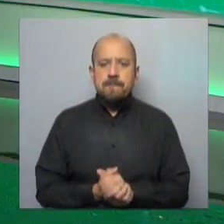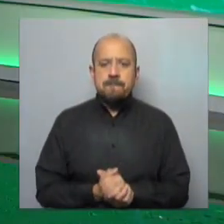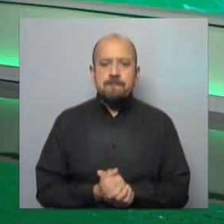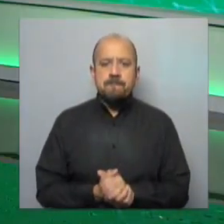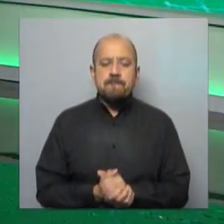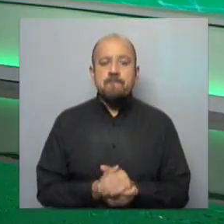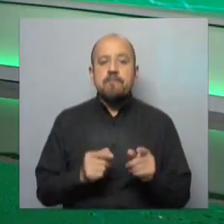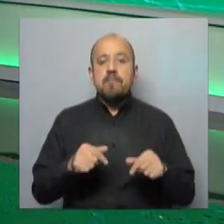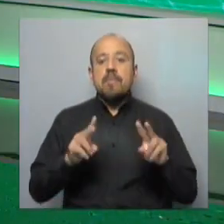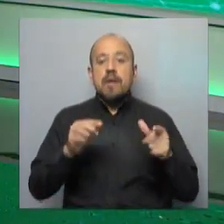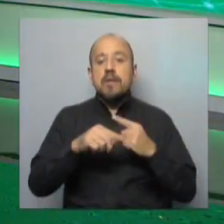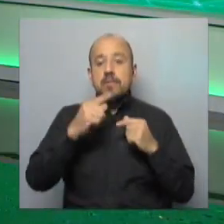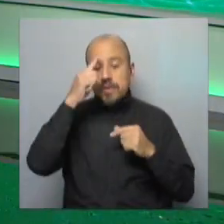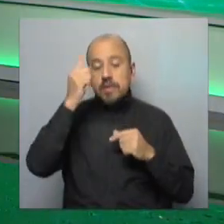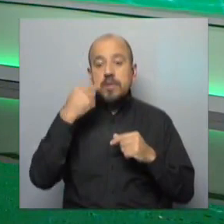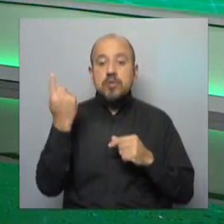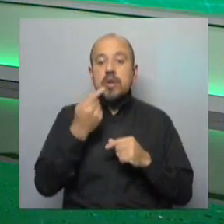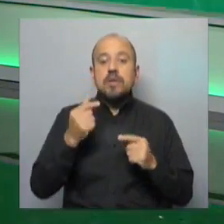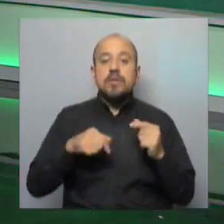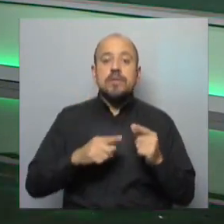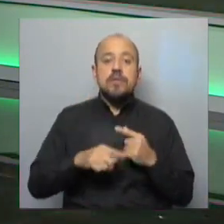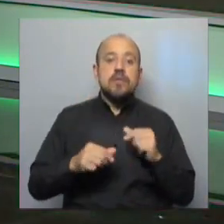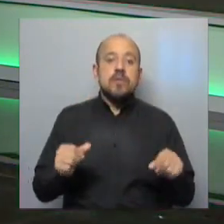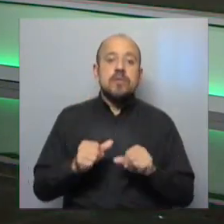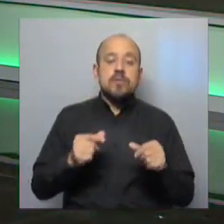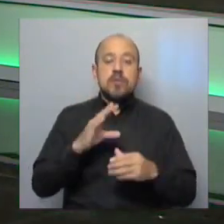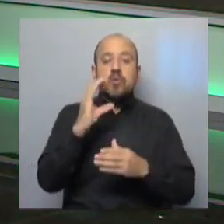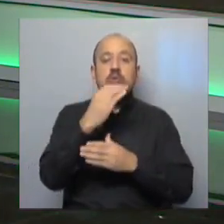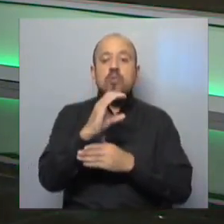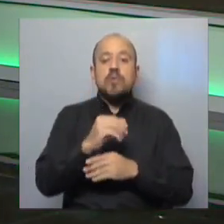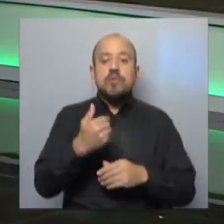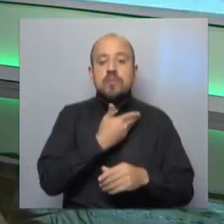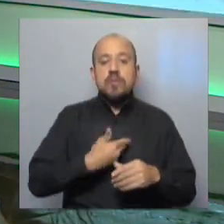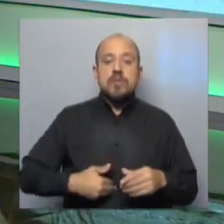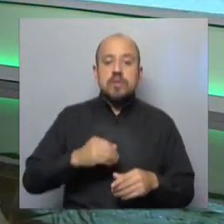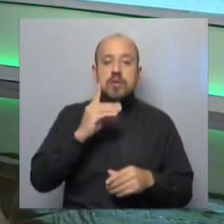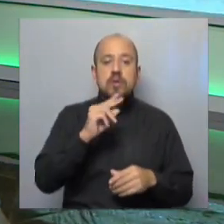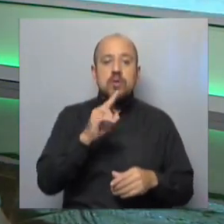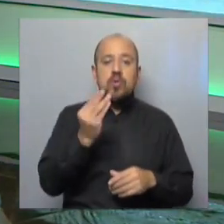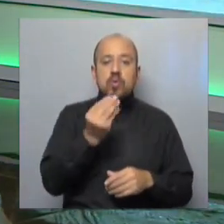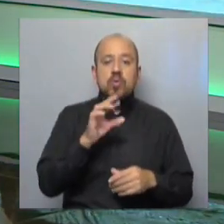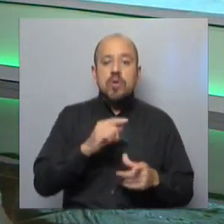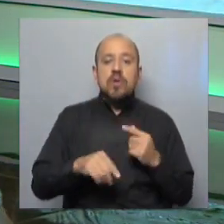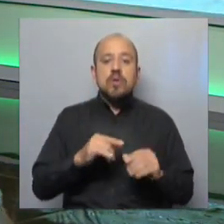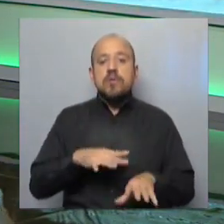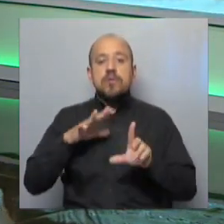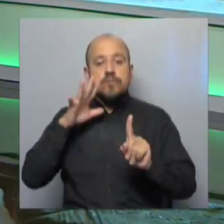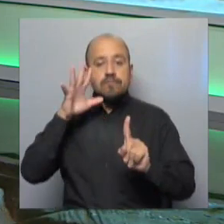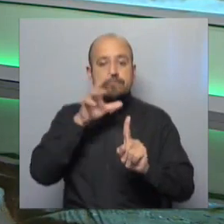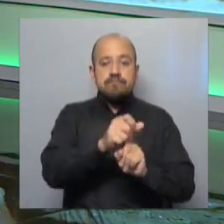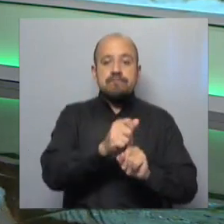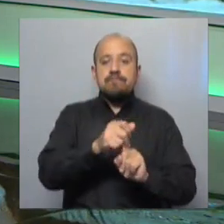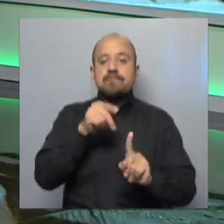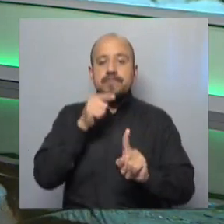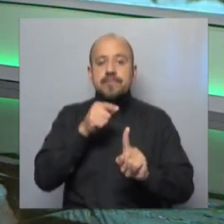qué tal abrimos nuestro capítulo internacional y lo hacemos en colombia donde el presidente iván duque anunció que fue capturado el